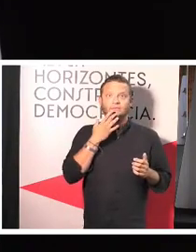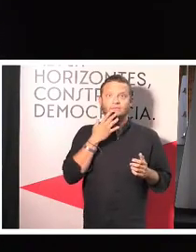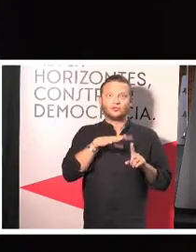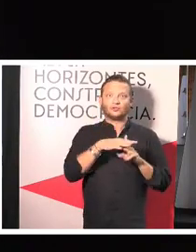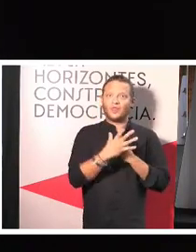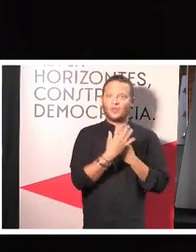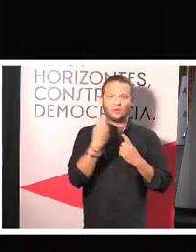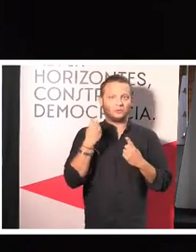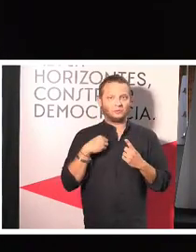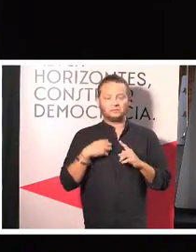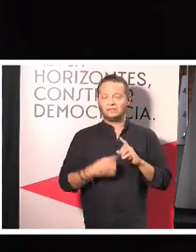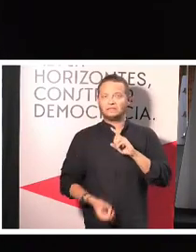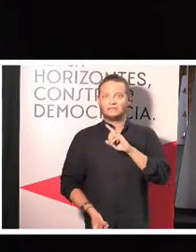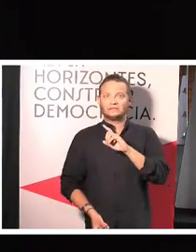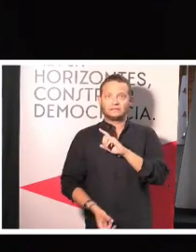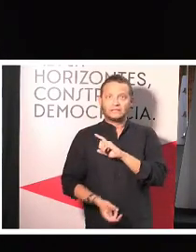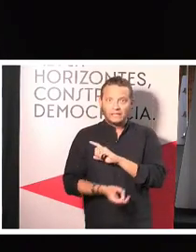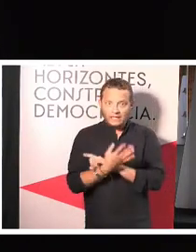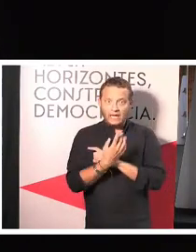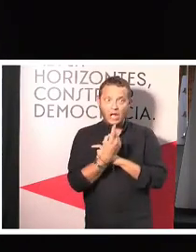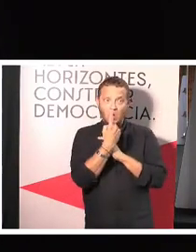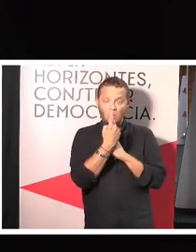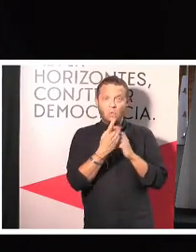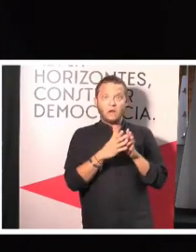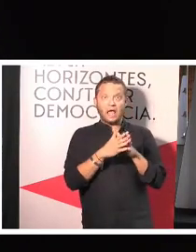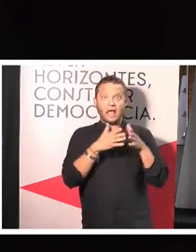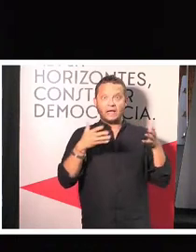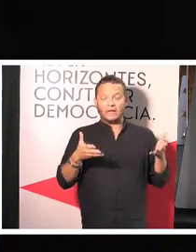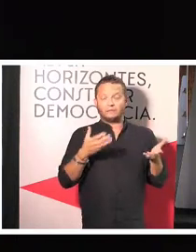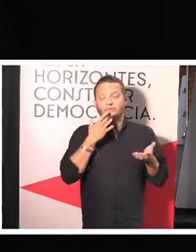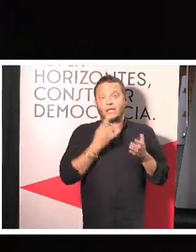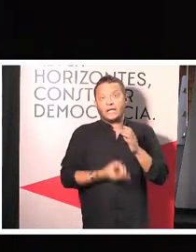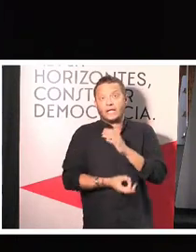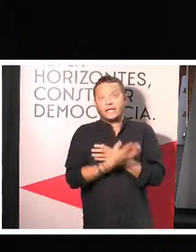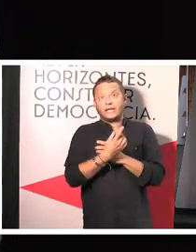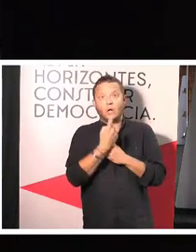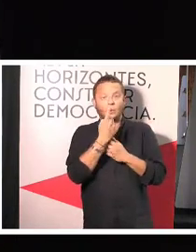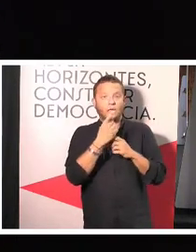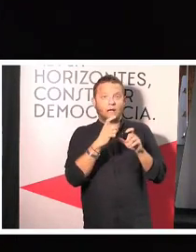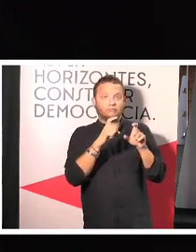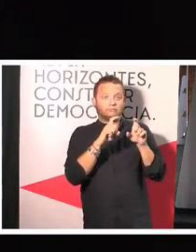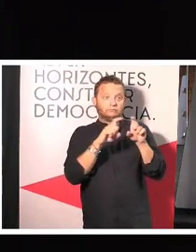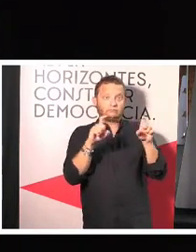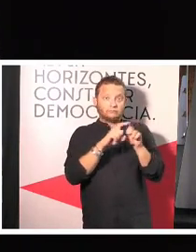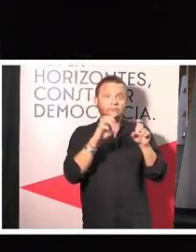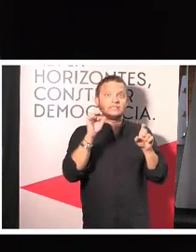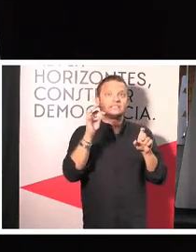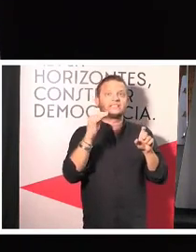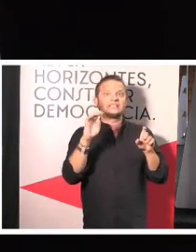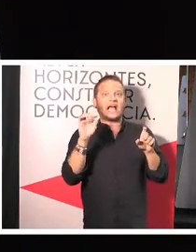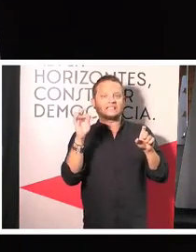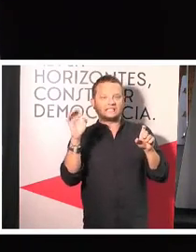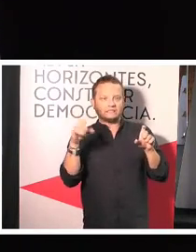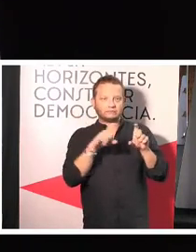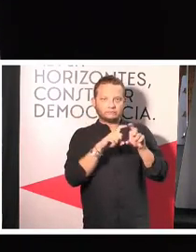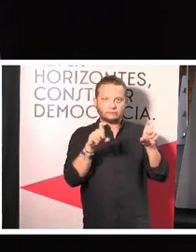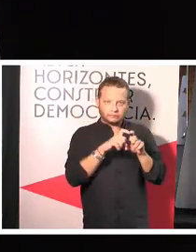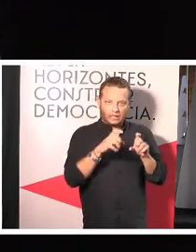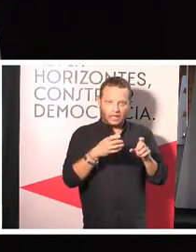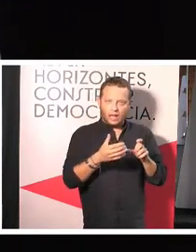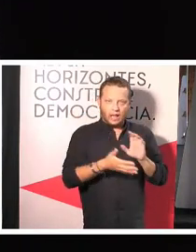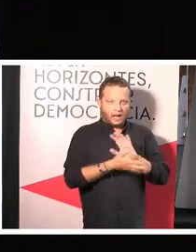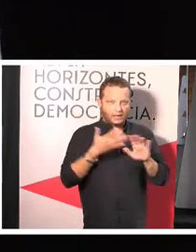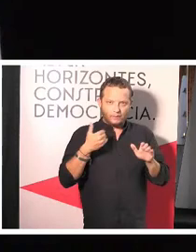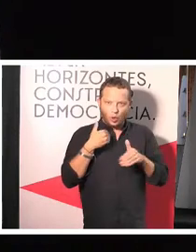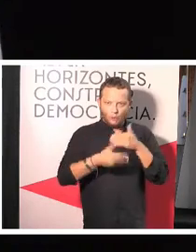¿no? Surge, digamos, una gran... surge una startup, llaman ahora, ¿no?, que acaba por acumular